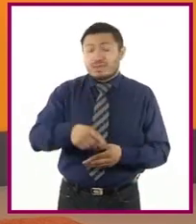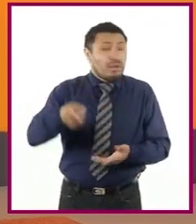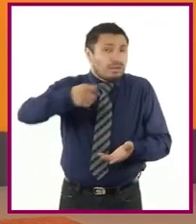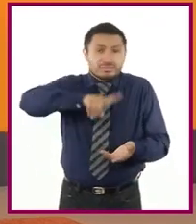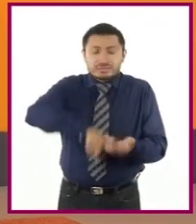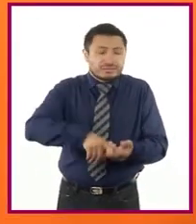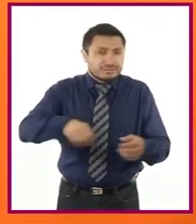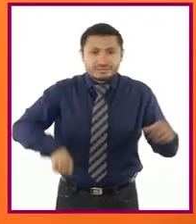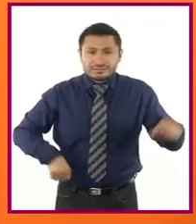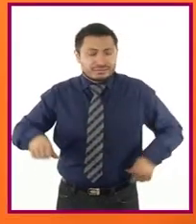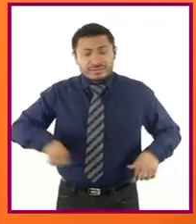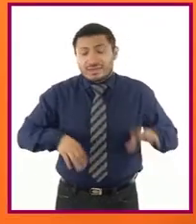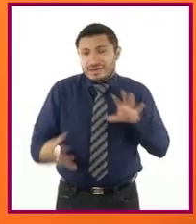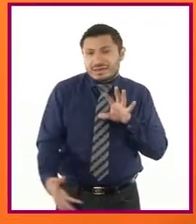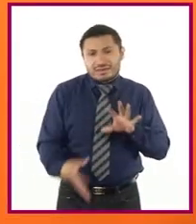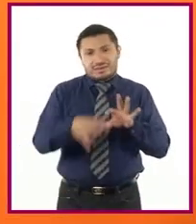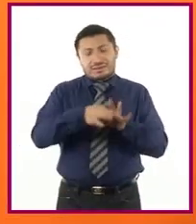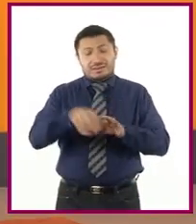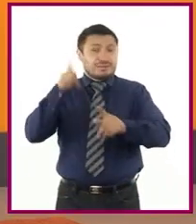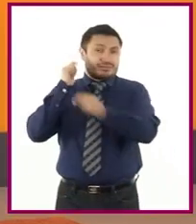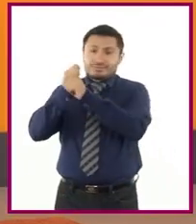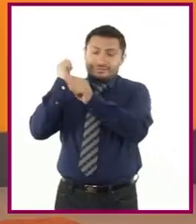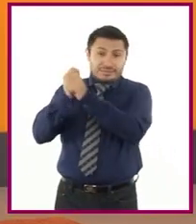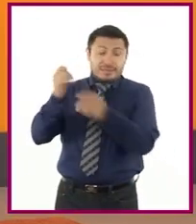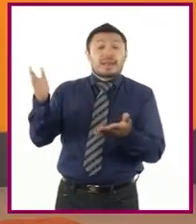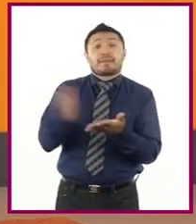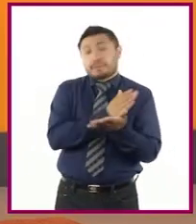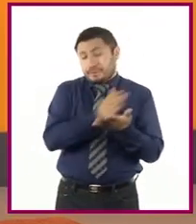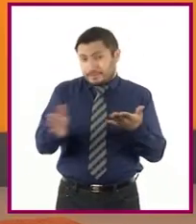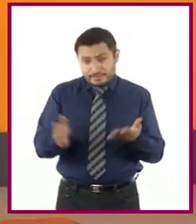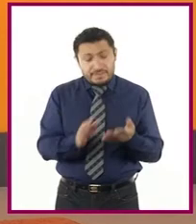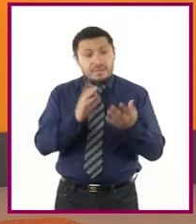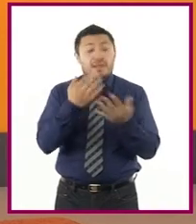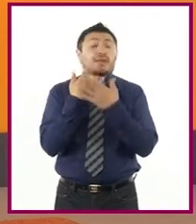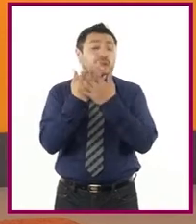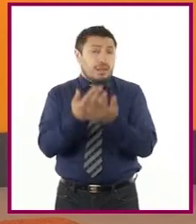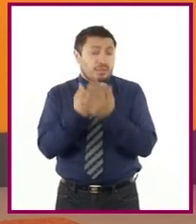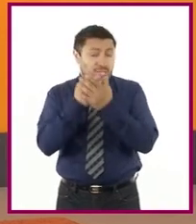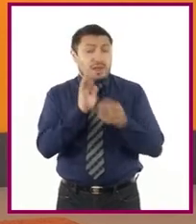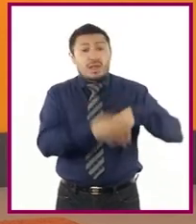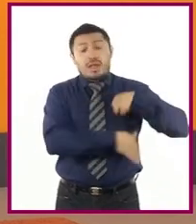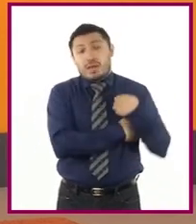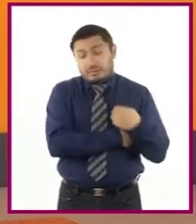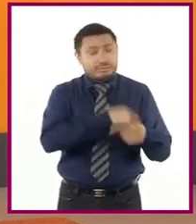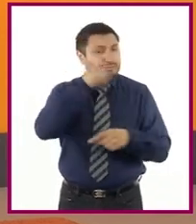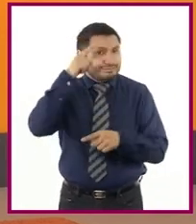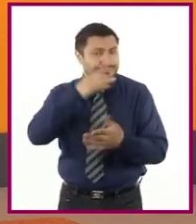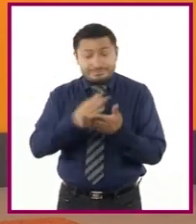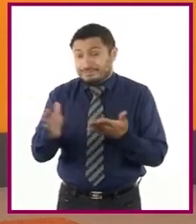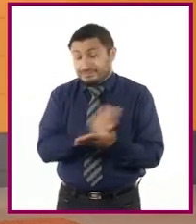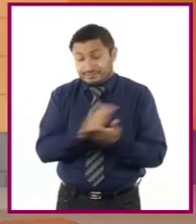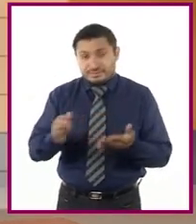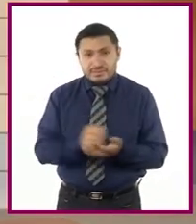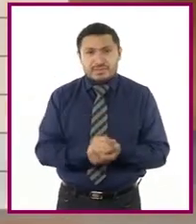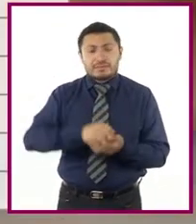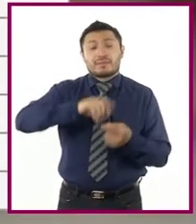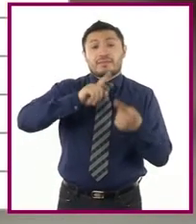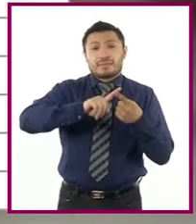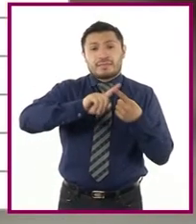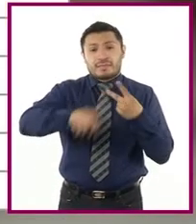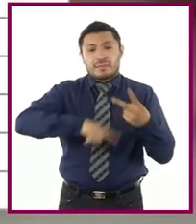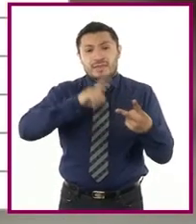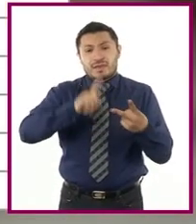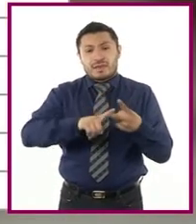las acciones vinculadas al transporte, espera y almacenamiento. El otro es el cursograma